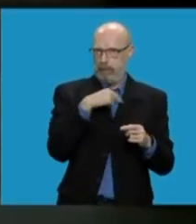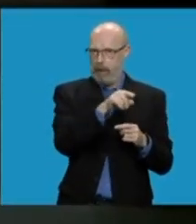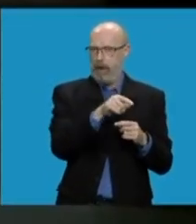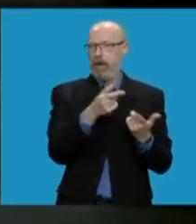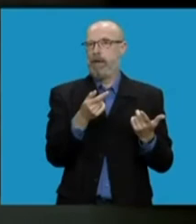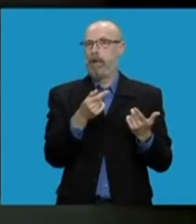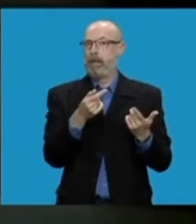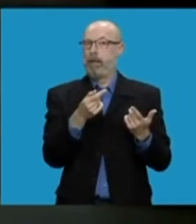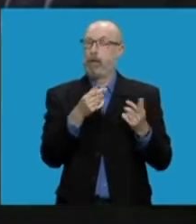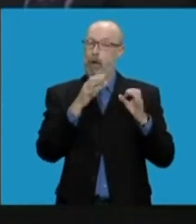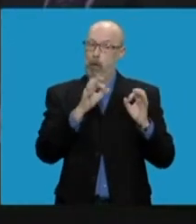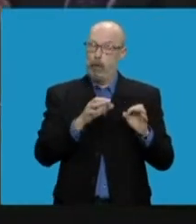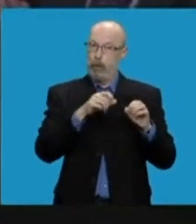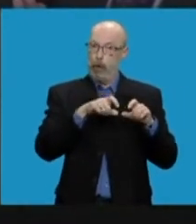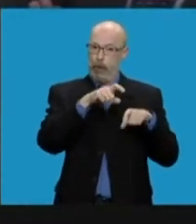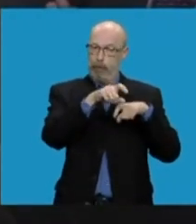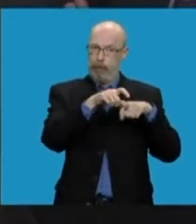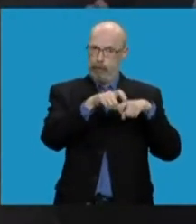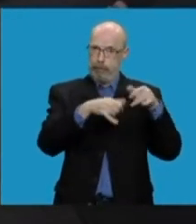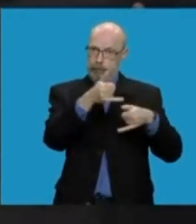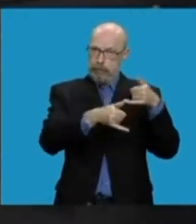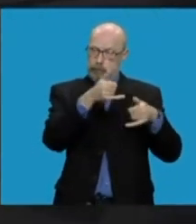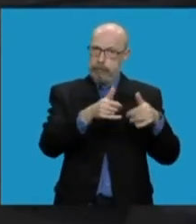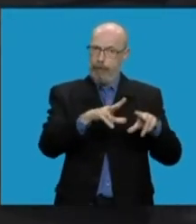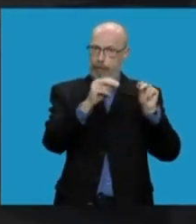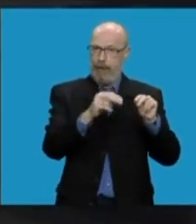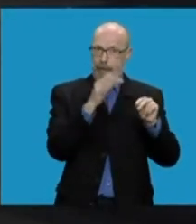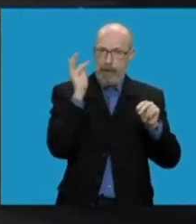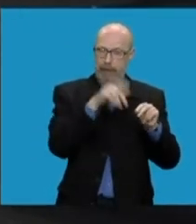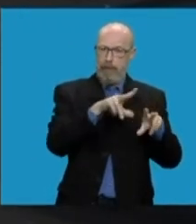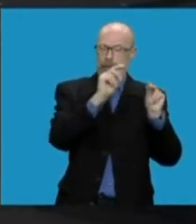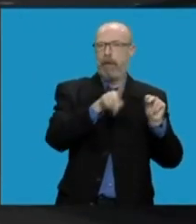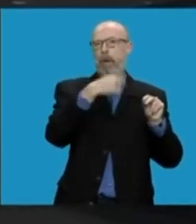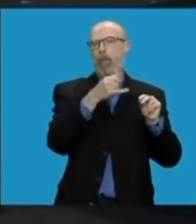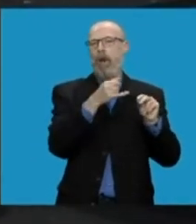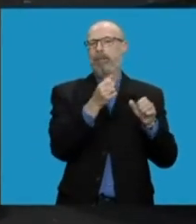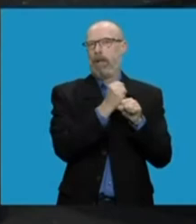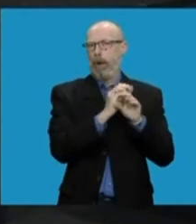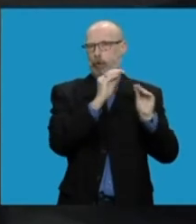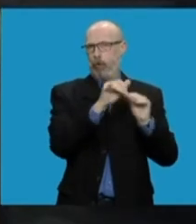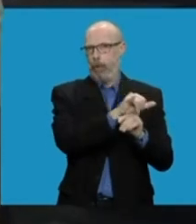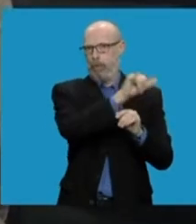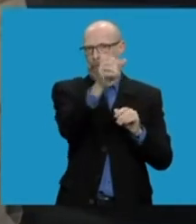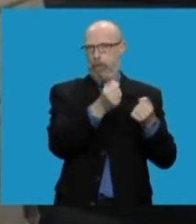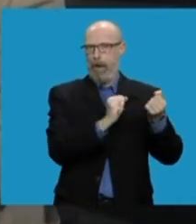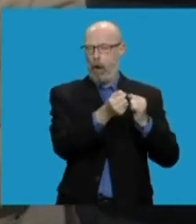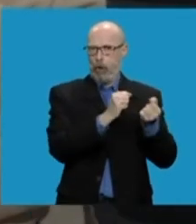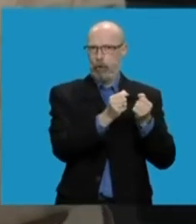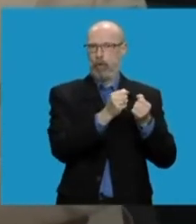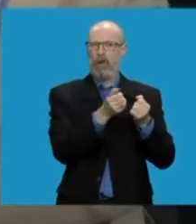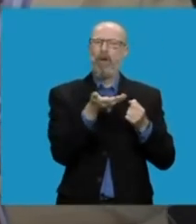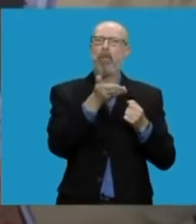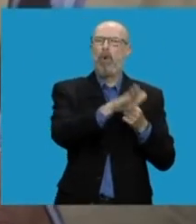fue piloto militar y murió en la Segunda Guerra Mundial en un encuentro aéreo con